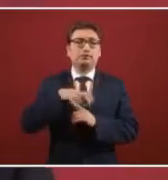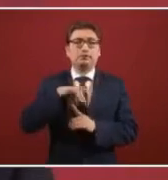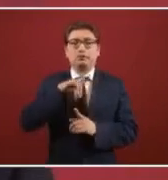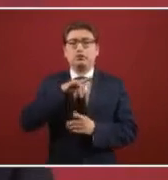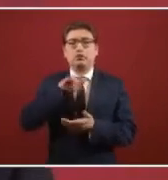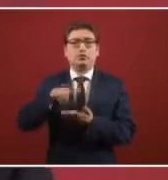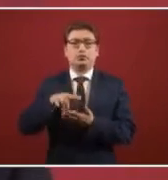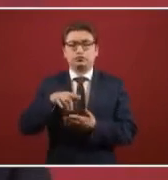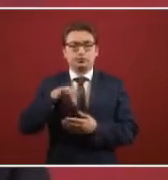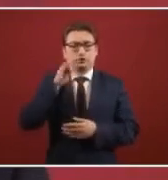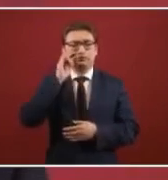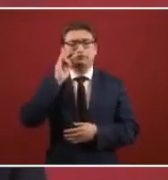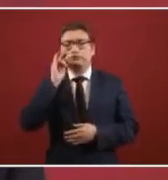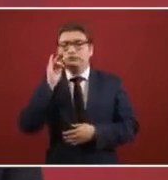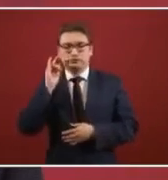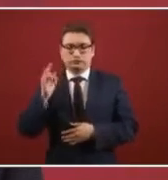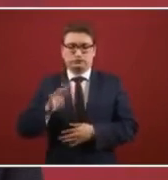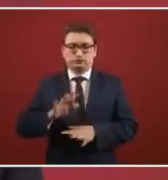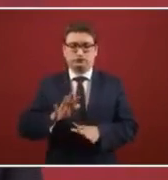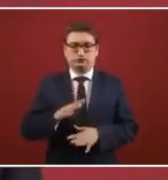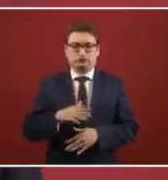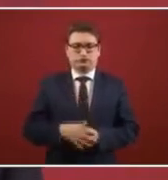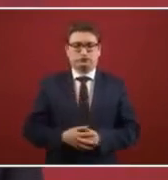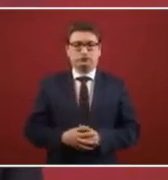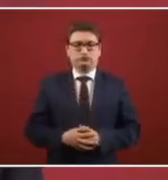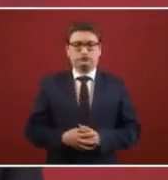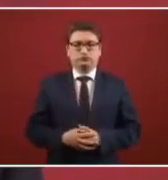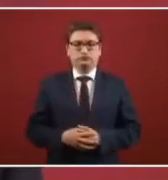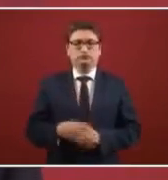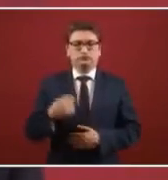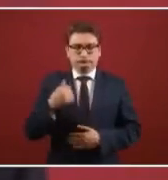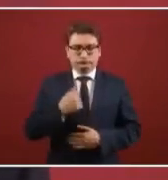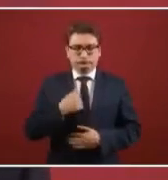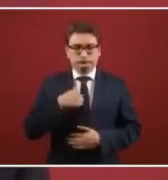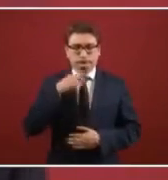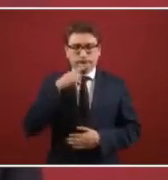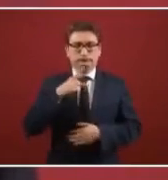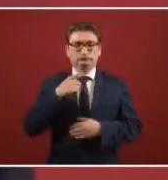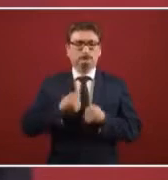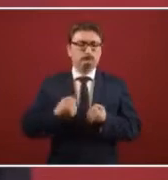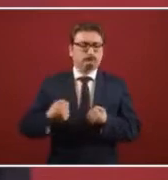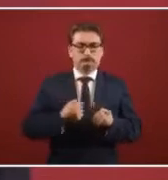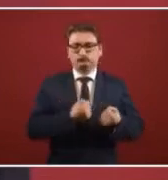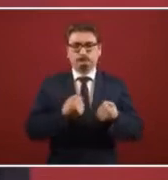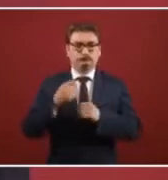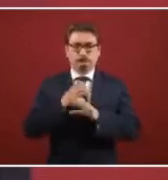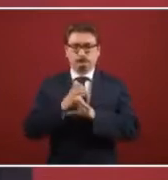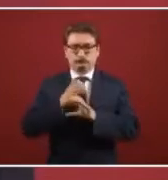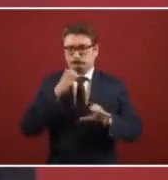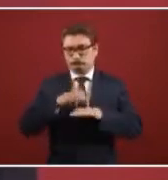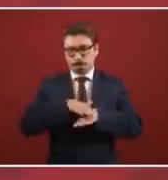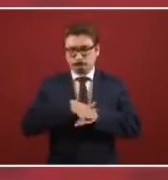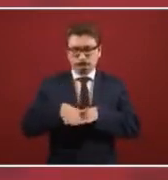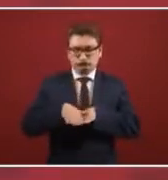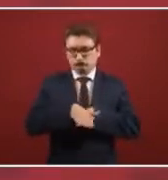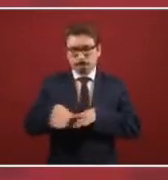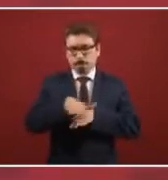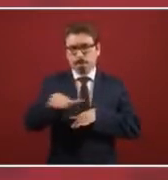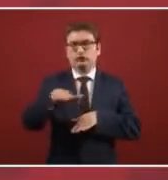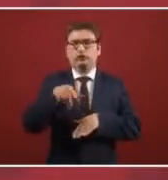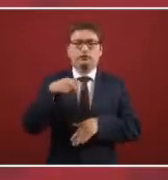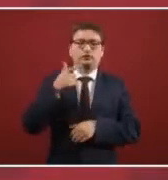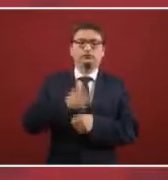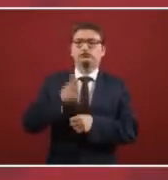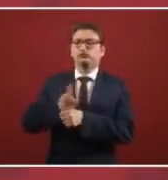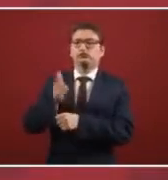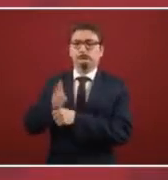are not entitled to bail. Si ando en helicóptero. So Si ando por carretera, so if I'm on a a ras de road, tierra, me doy cuenta. I can